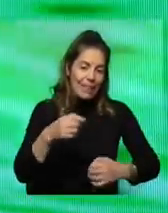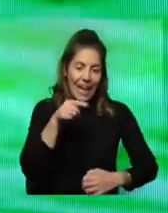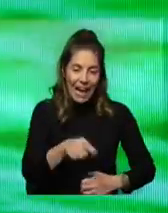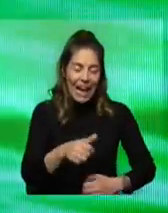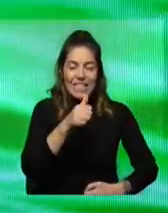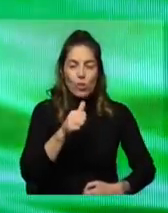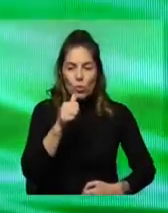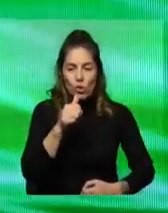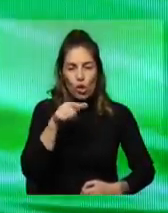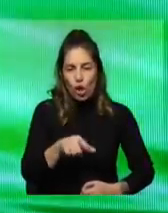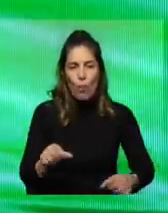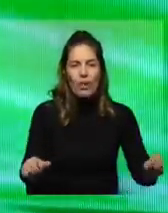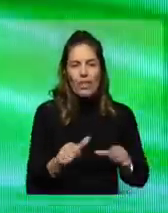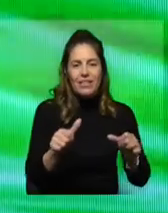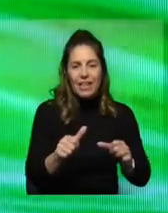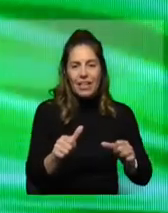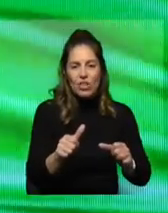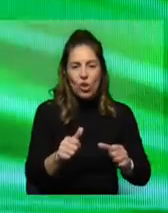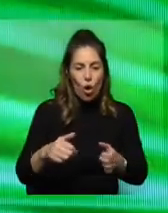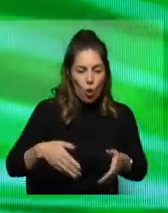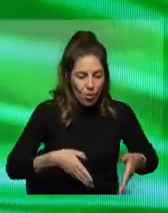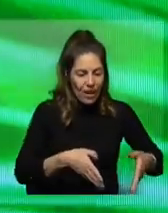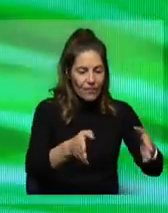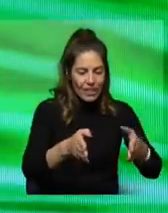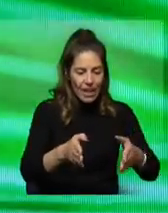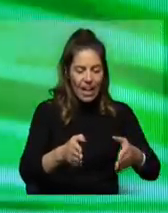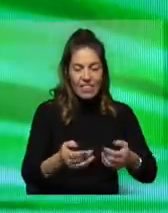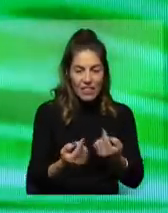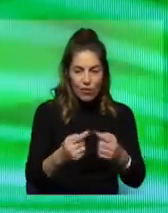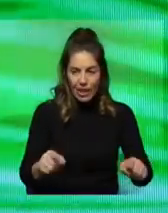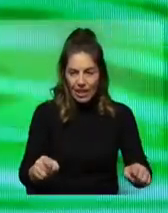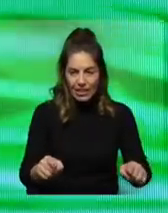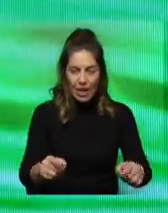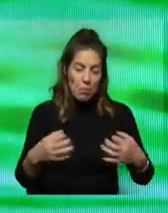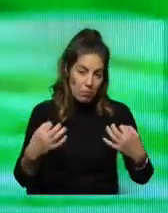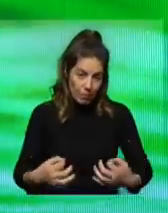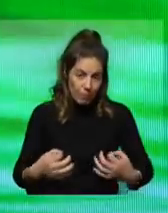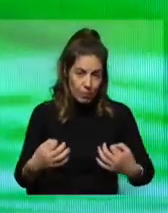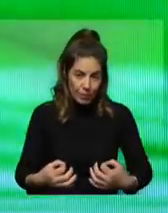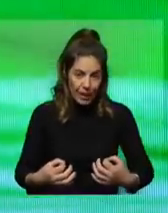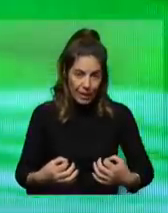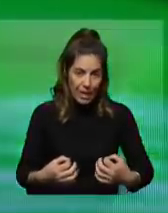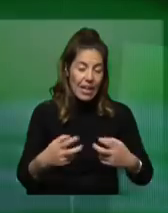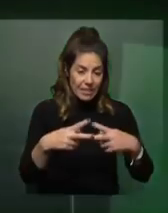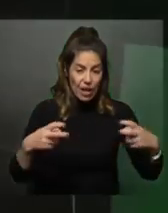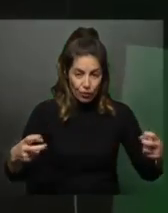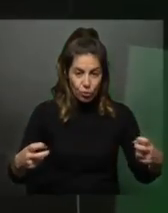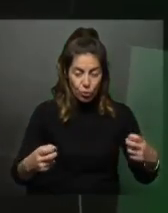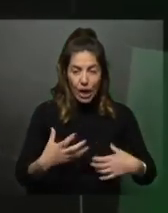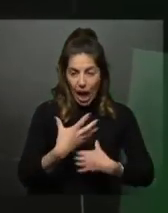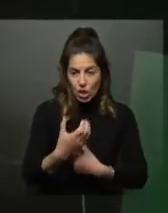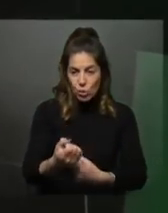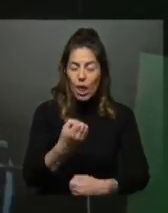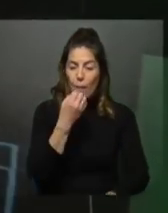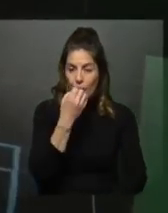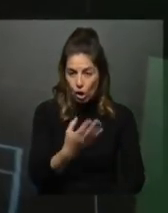se solucionó porque se hizo una vía alternativa bienvenida del punto de vista infraestructura se mejora se hacen algunos